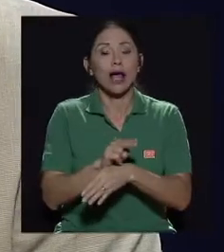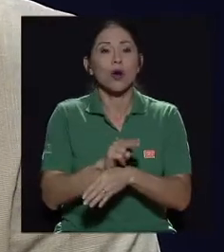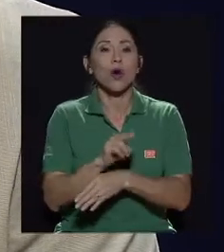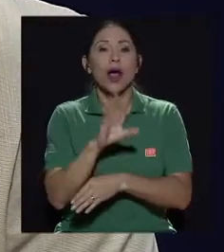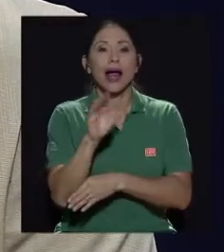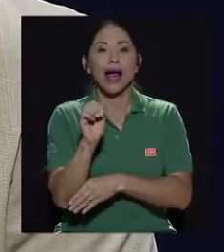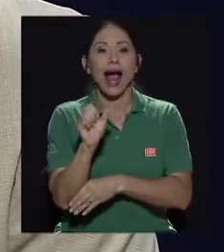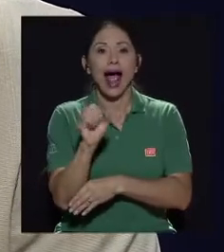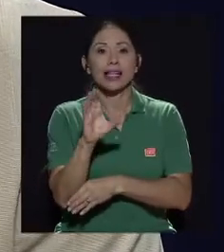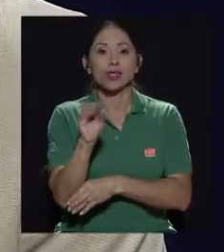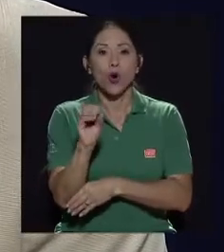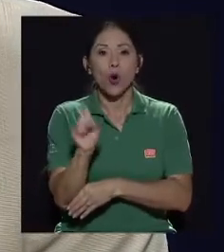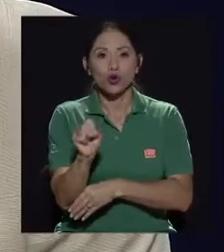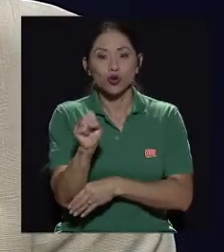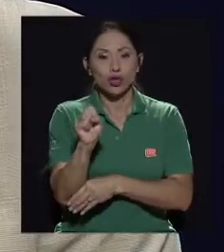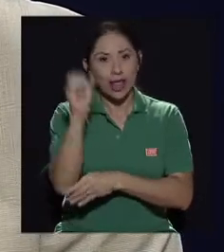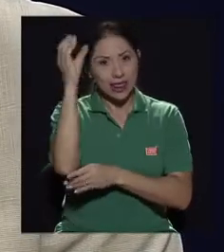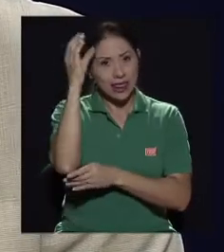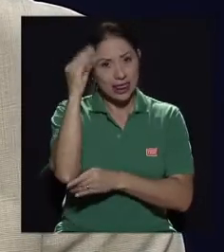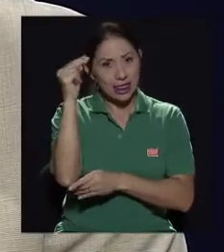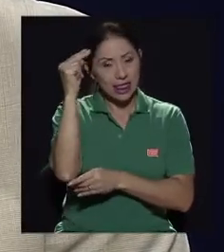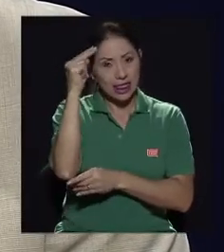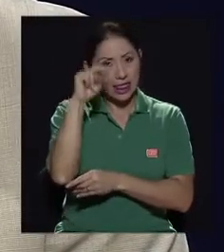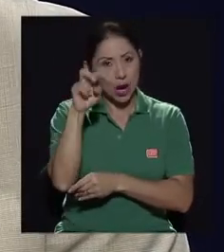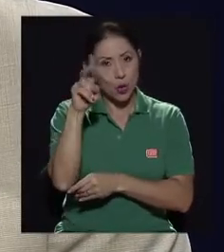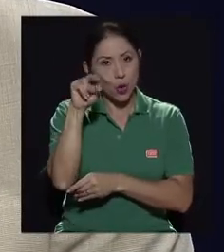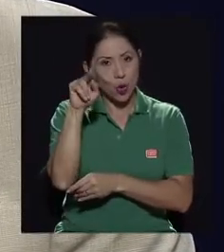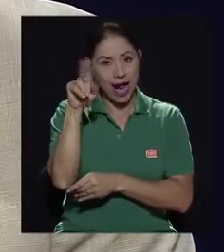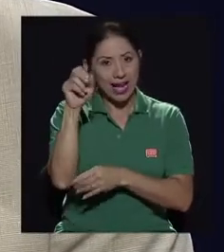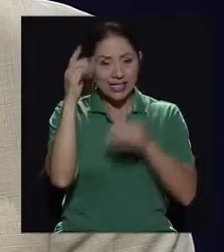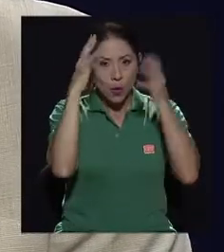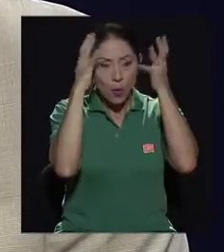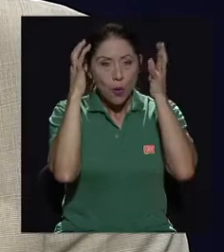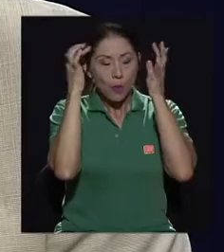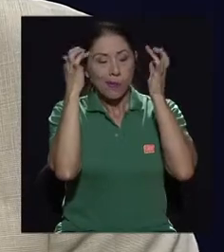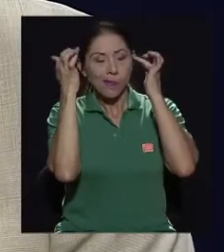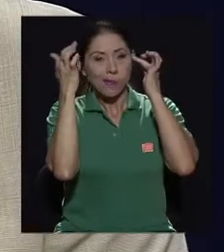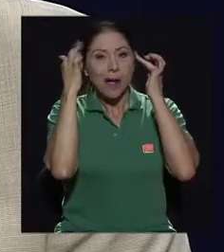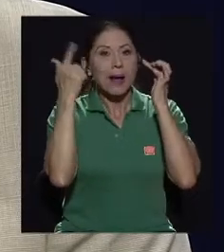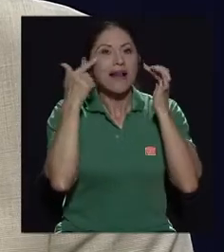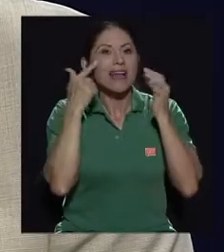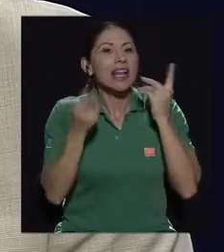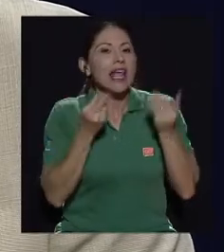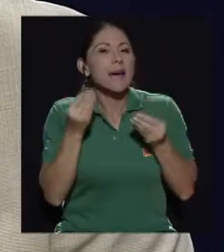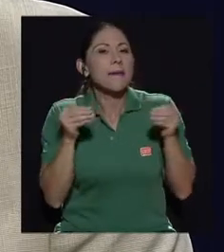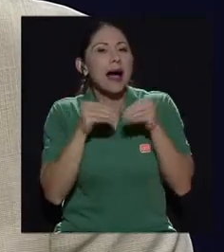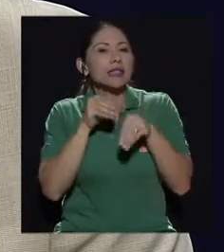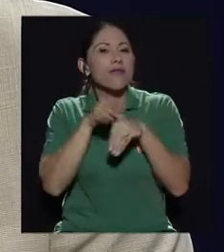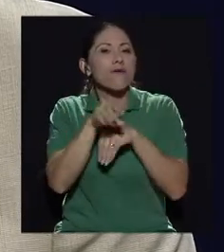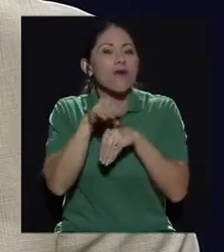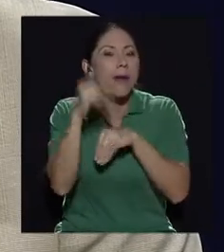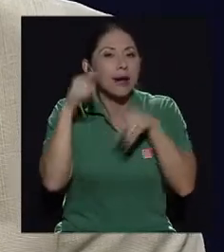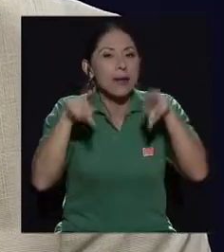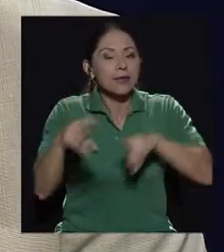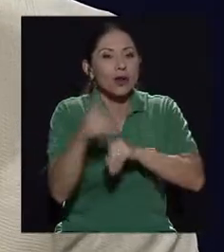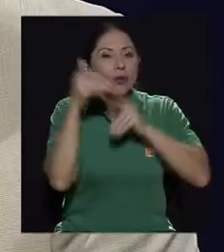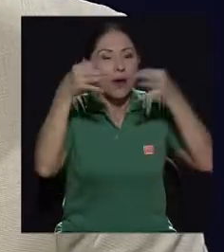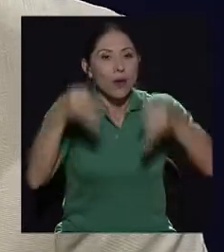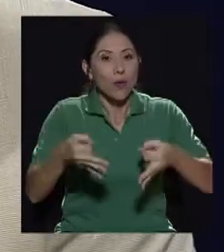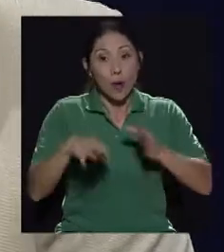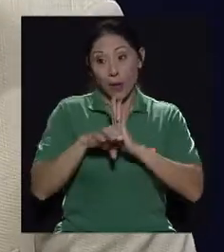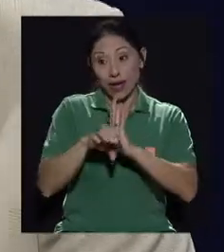usaron cascos neuronales para ver cuál era los sectores que más influyen a la hora de tomar una decisión